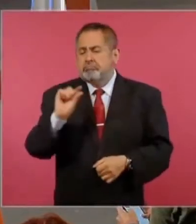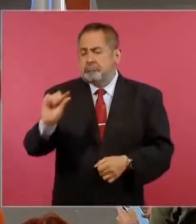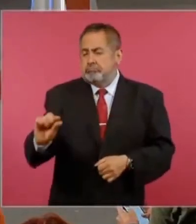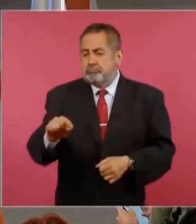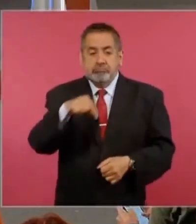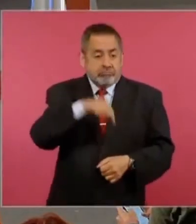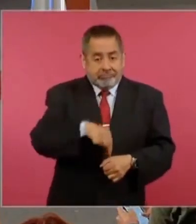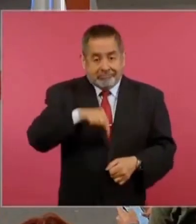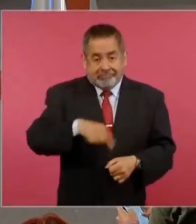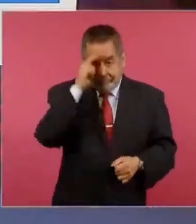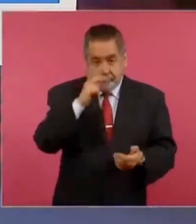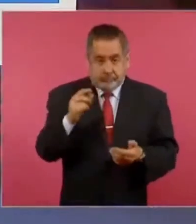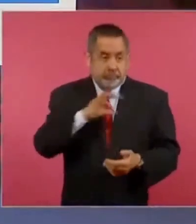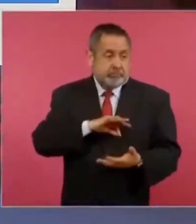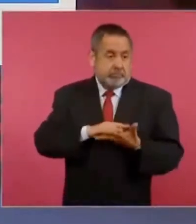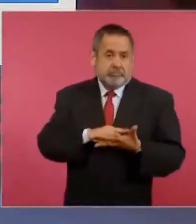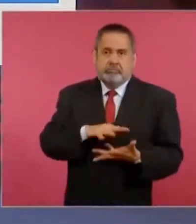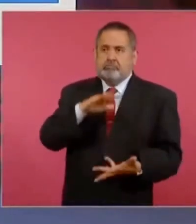¿Por qué?